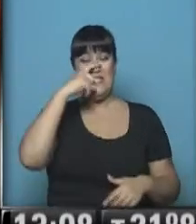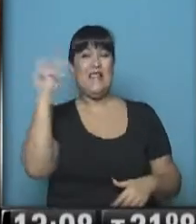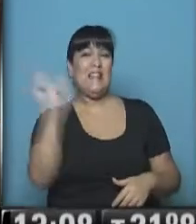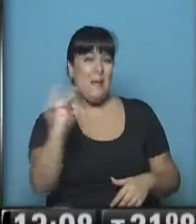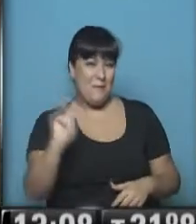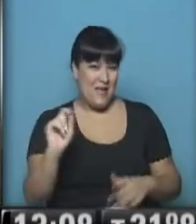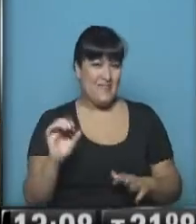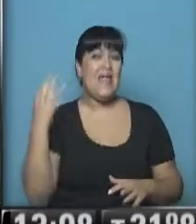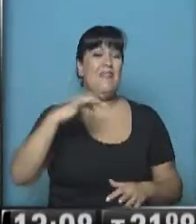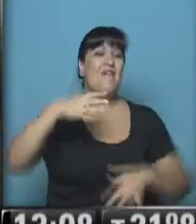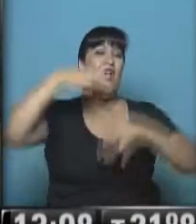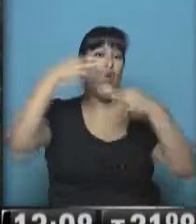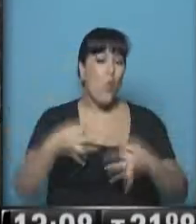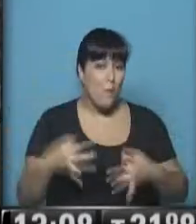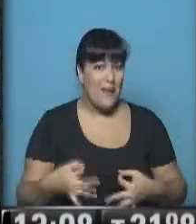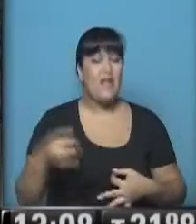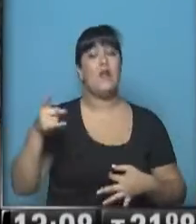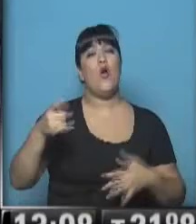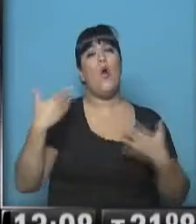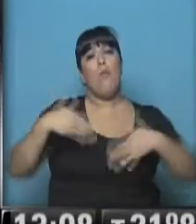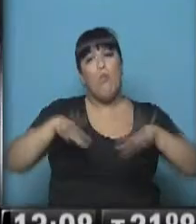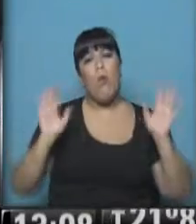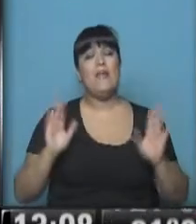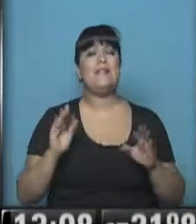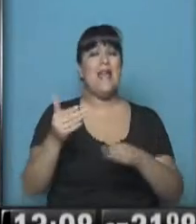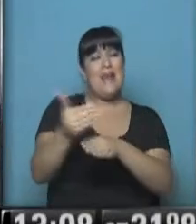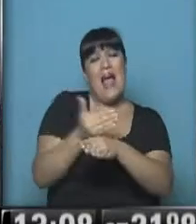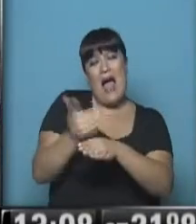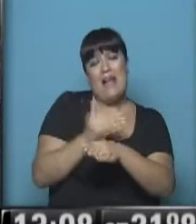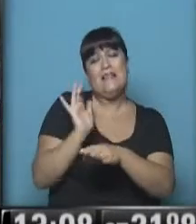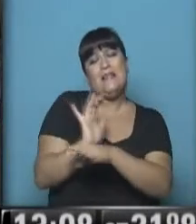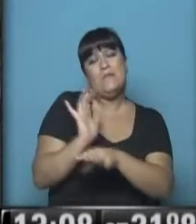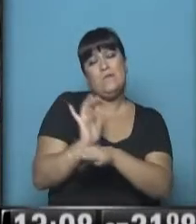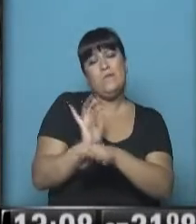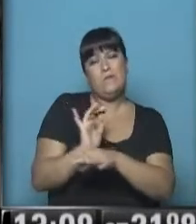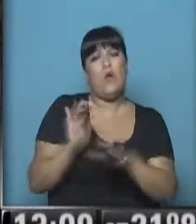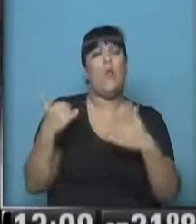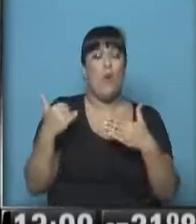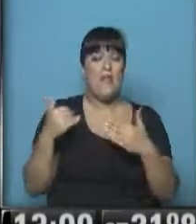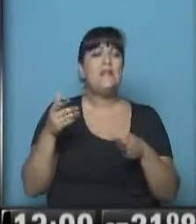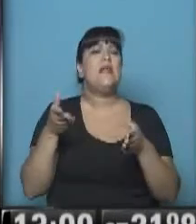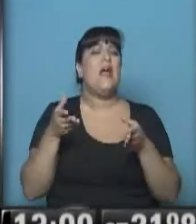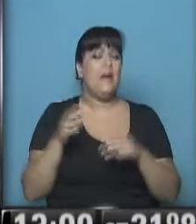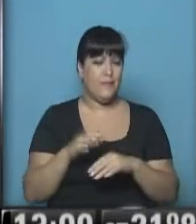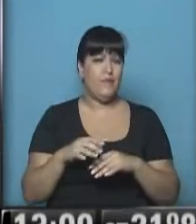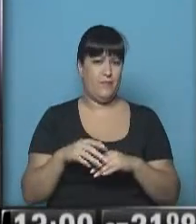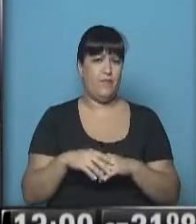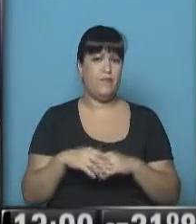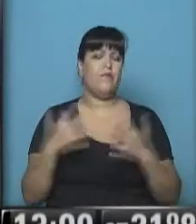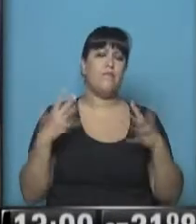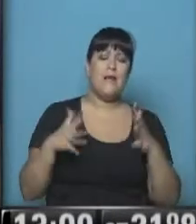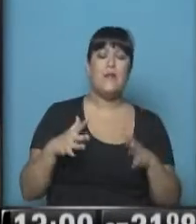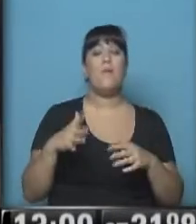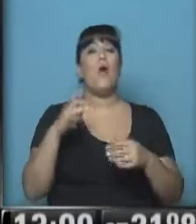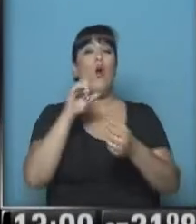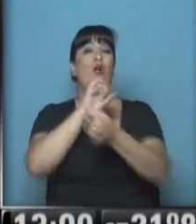3 años y 6 meses y días que tiene que cumplir, puede llegar a salir con beneficios anticipados, tanto con libertad